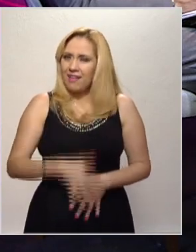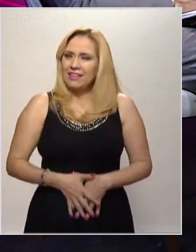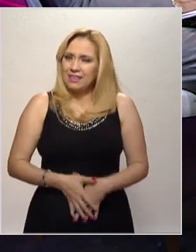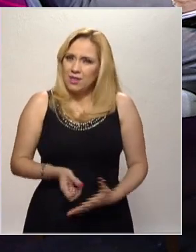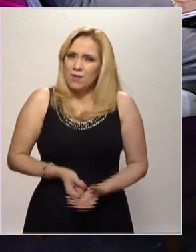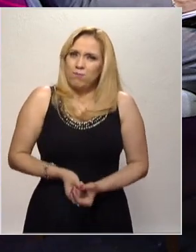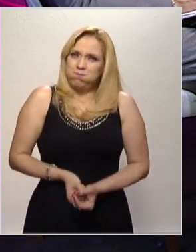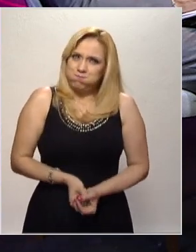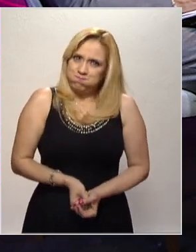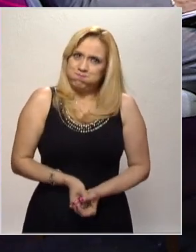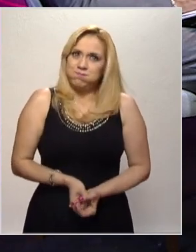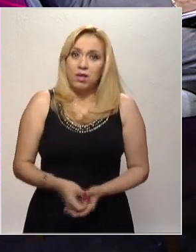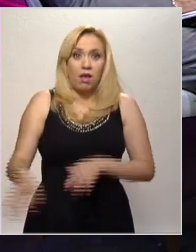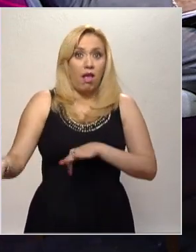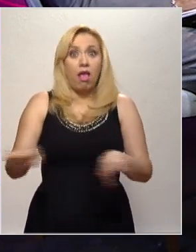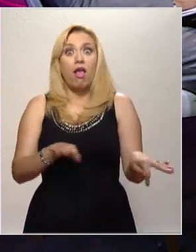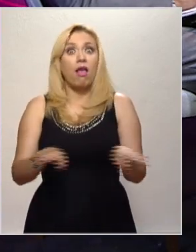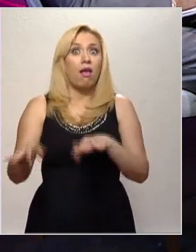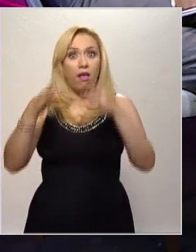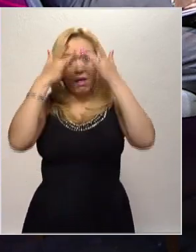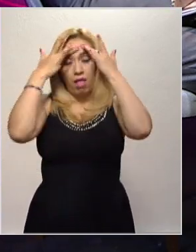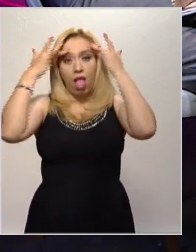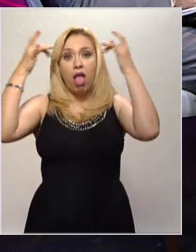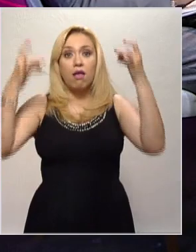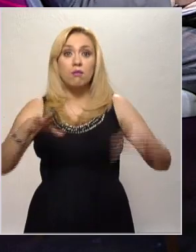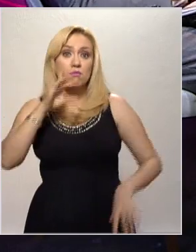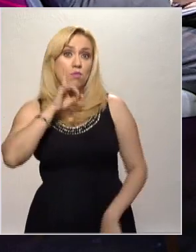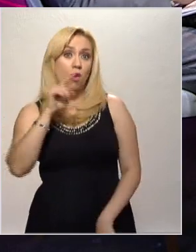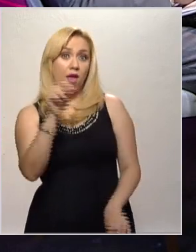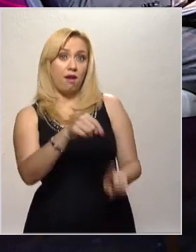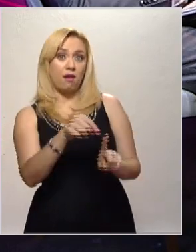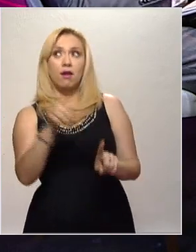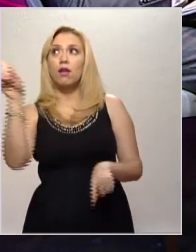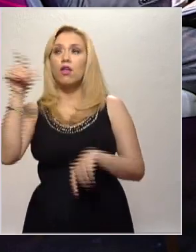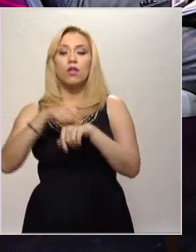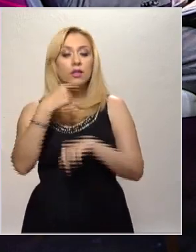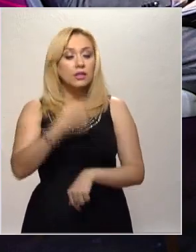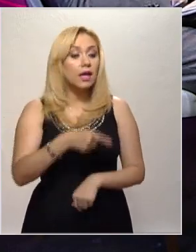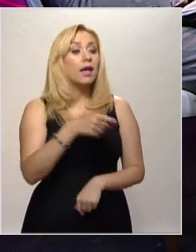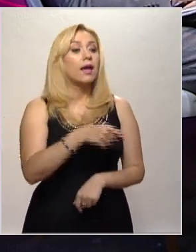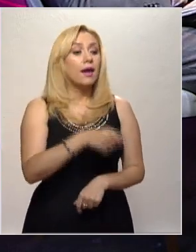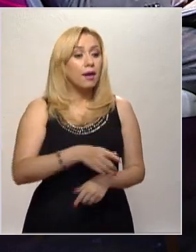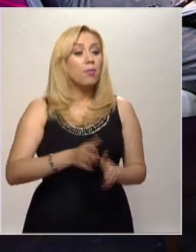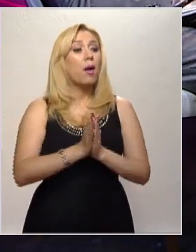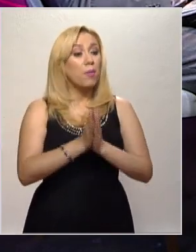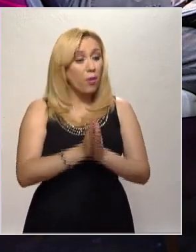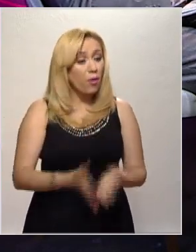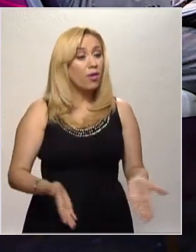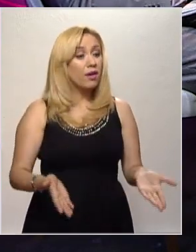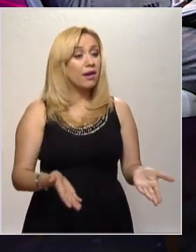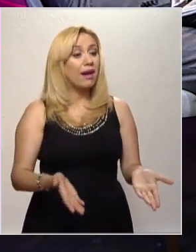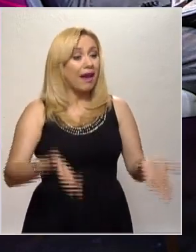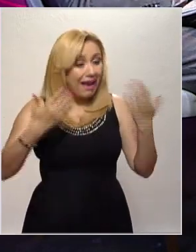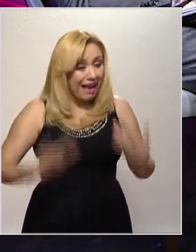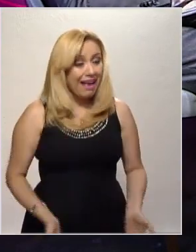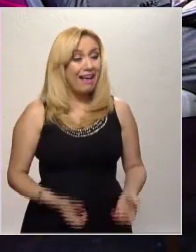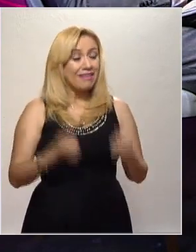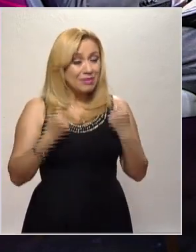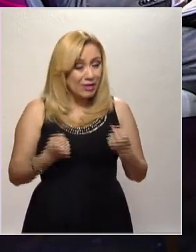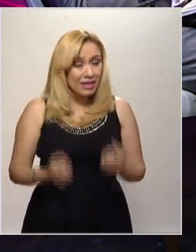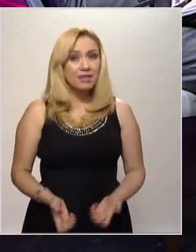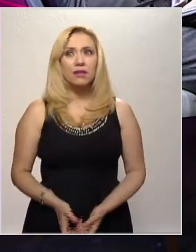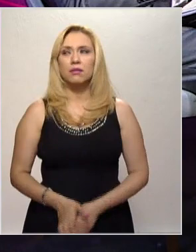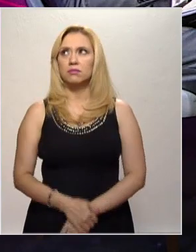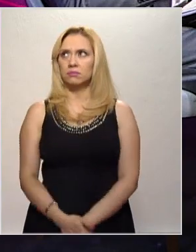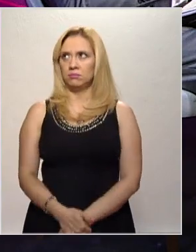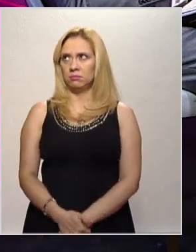haciendo el trabajo es ella, y los médicos le dicen, señora, tiene que cooperar, si no coopera no va, como si el